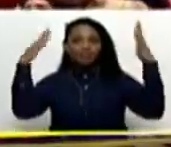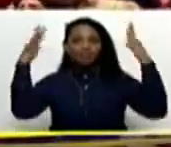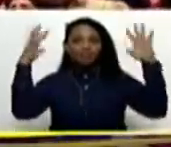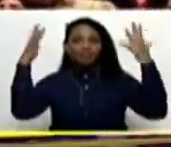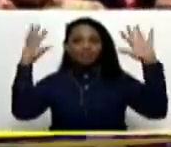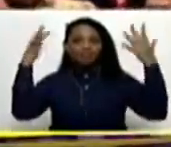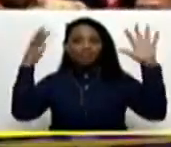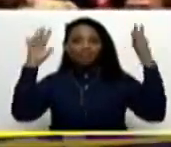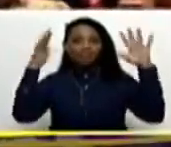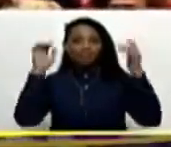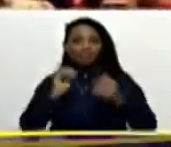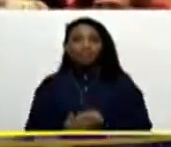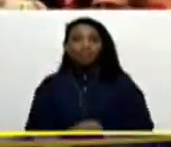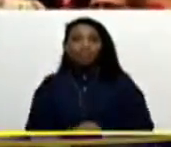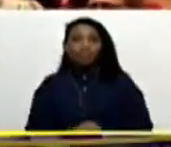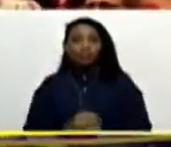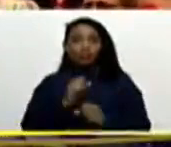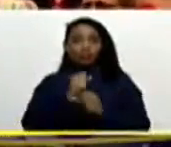And so,